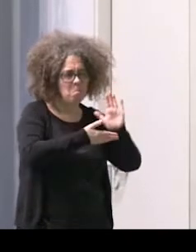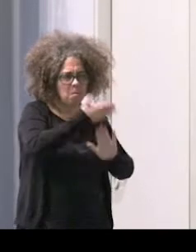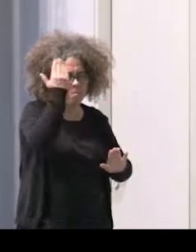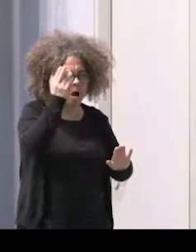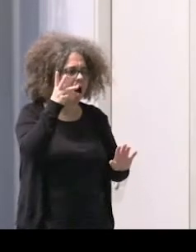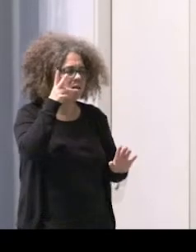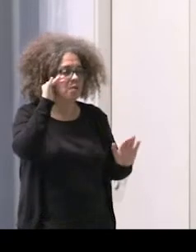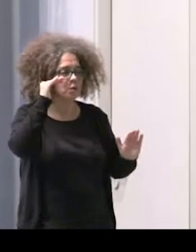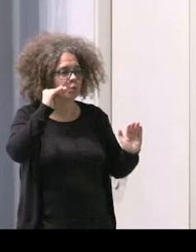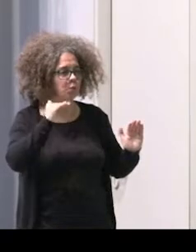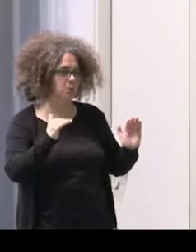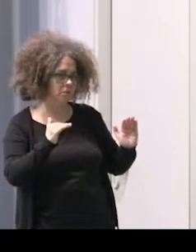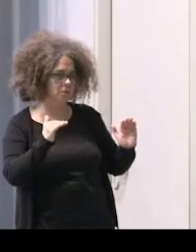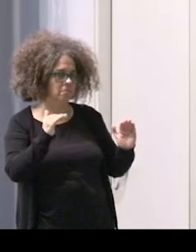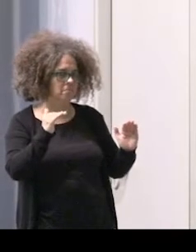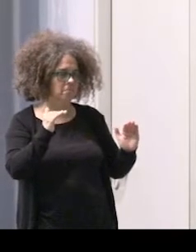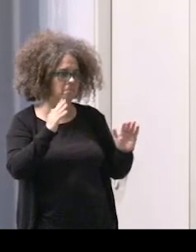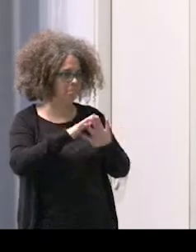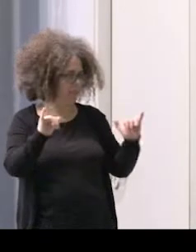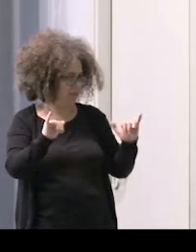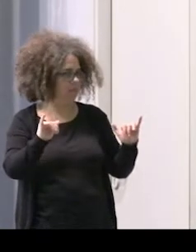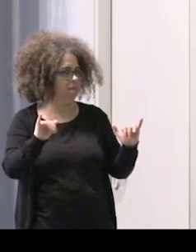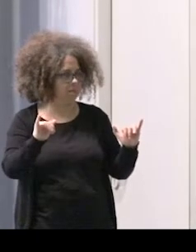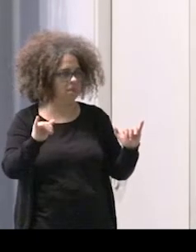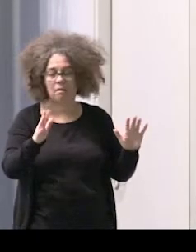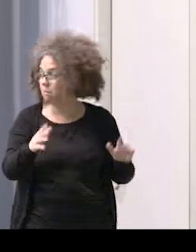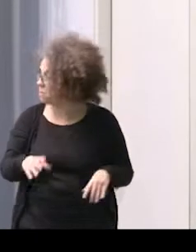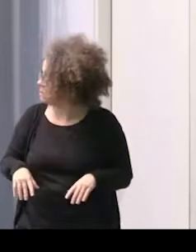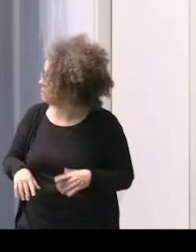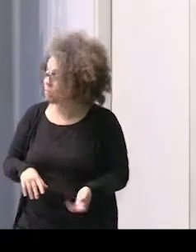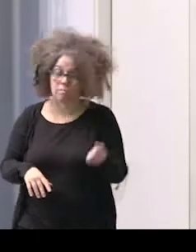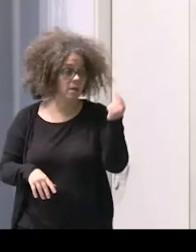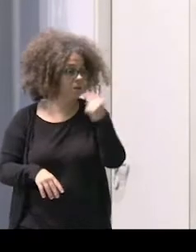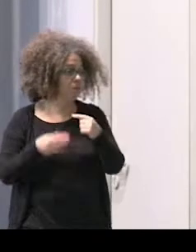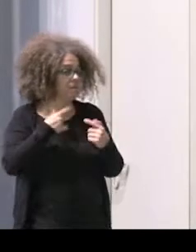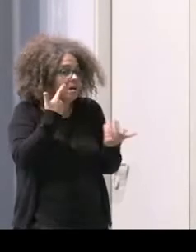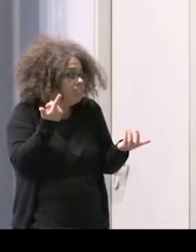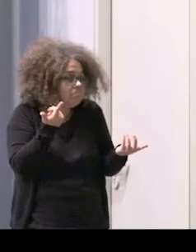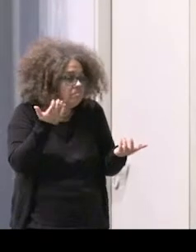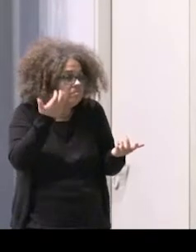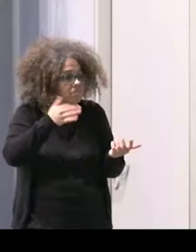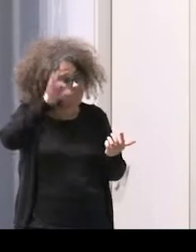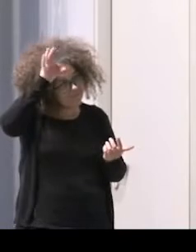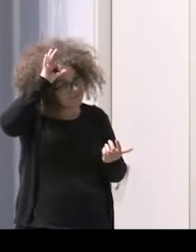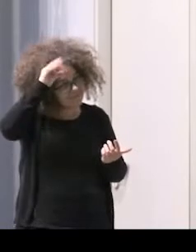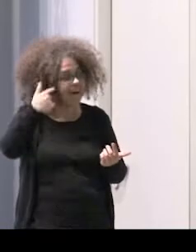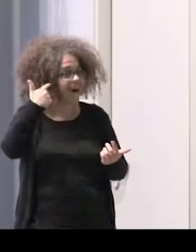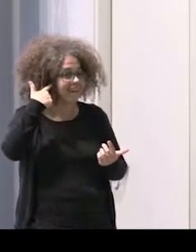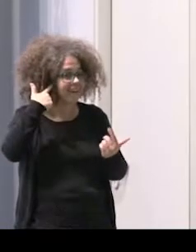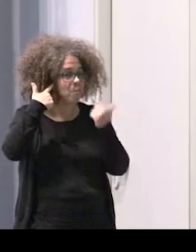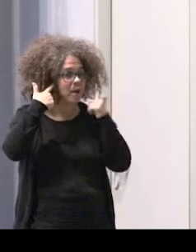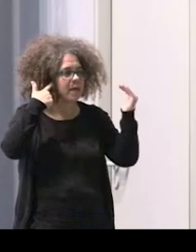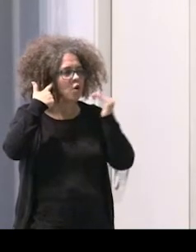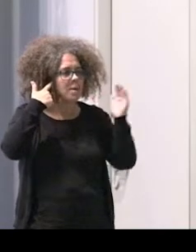lado derecho se atenúa. Un sonido en este lado hace que el usuario del implante oiga menos por el lado contrario. Eso es lo que estamos